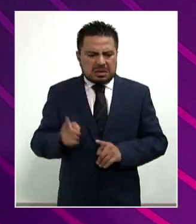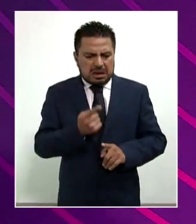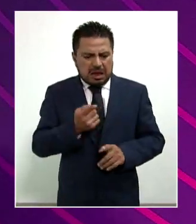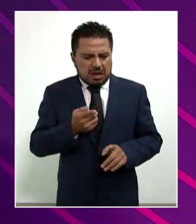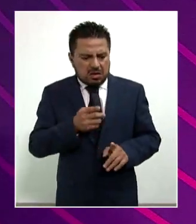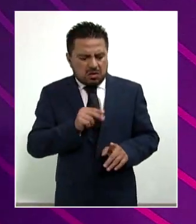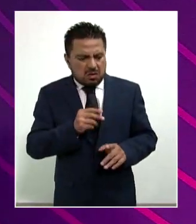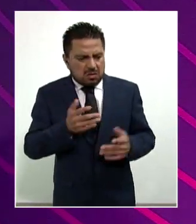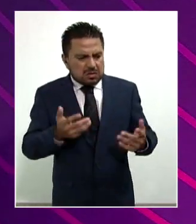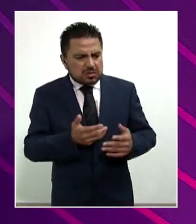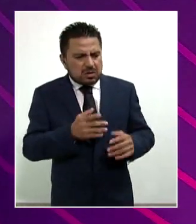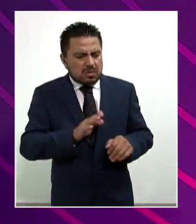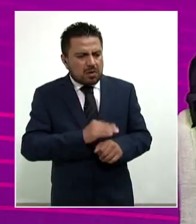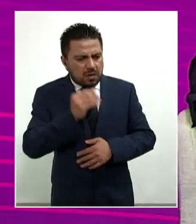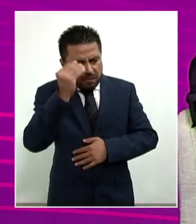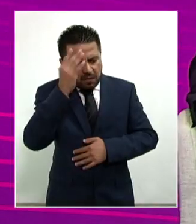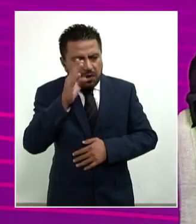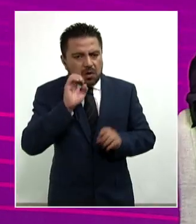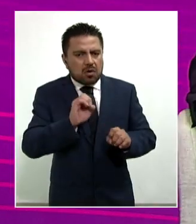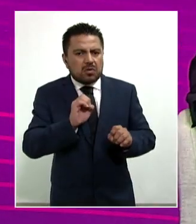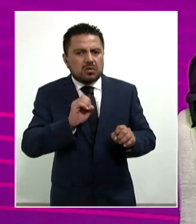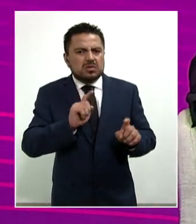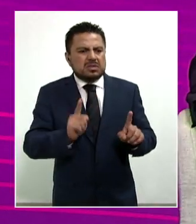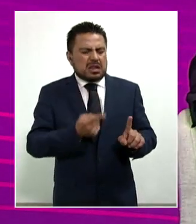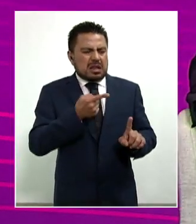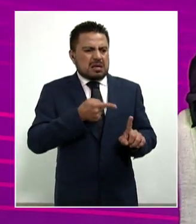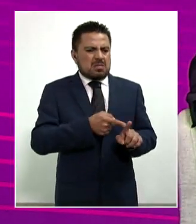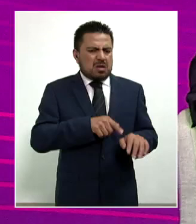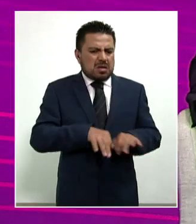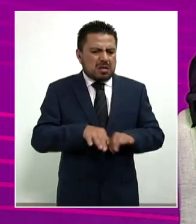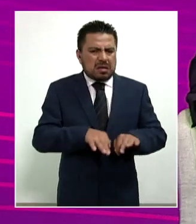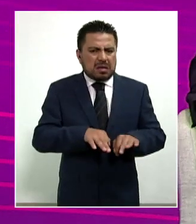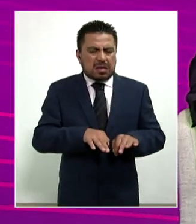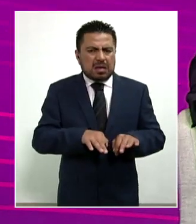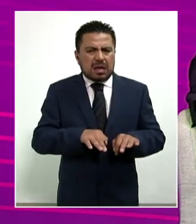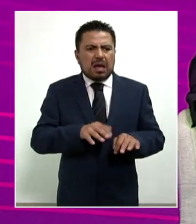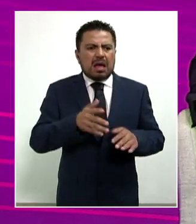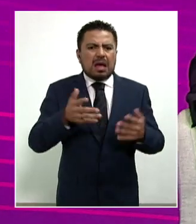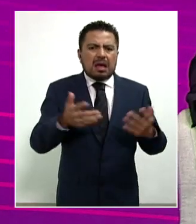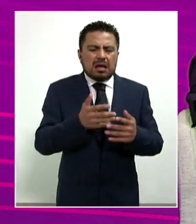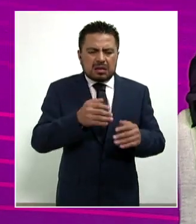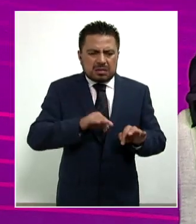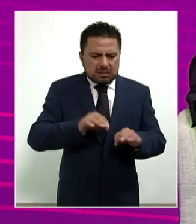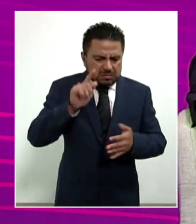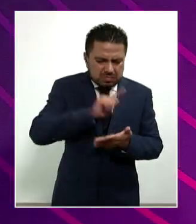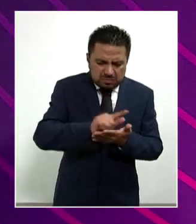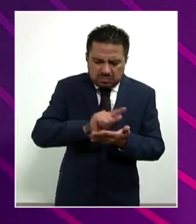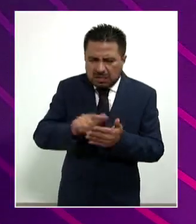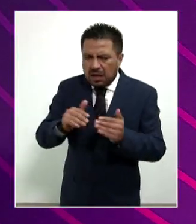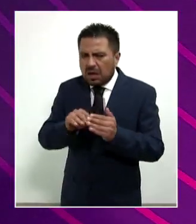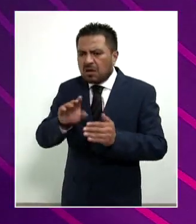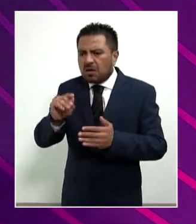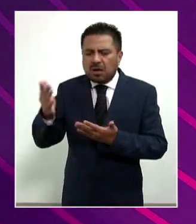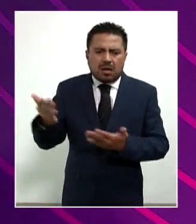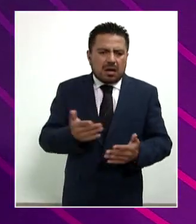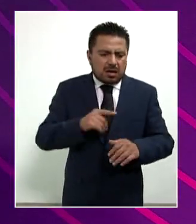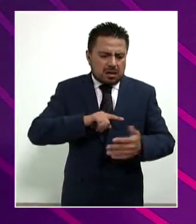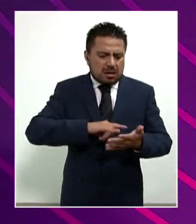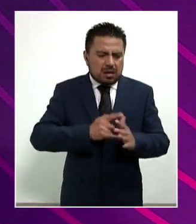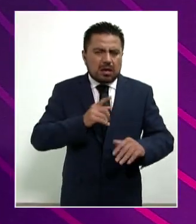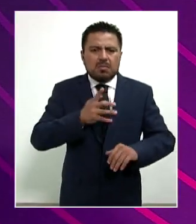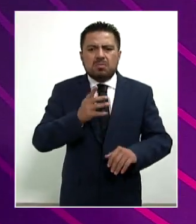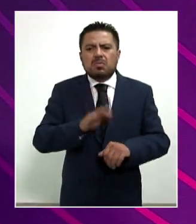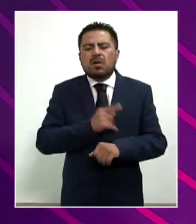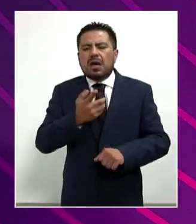hizo porque es flojo o será que la persona que trabaja, la trabajadora doméstica no llegó a la hora porque tuvo un